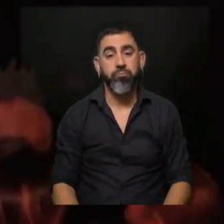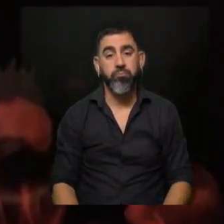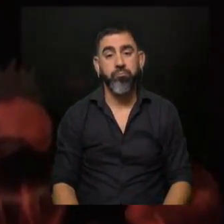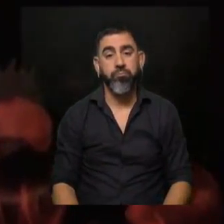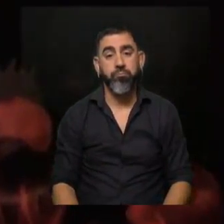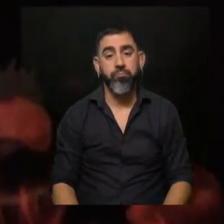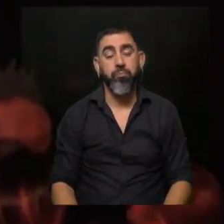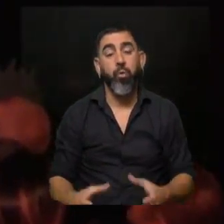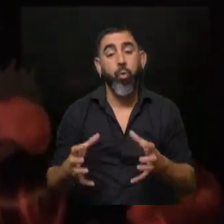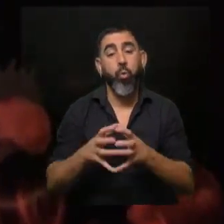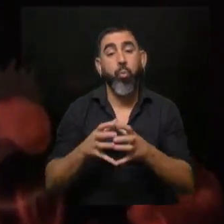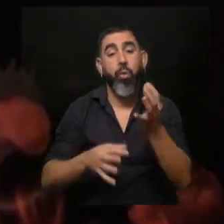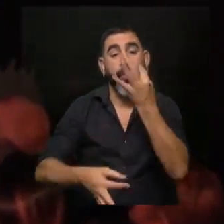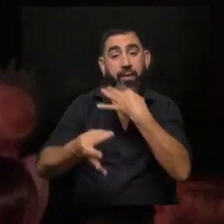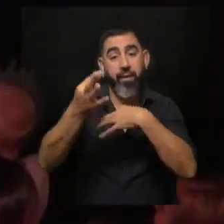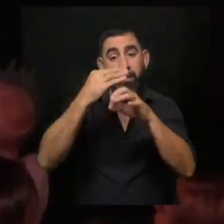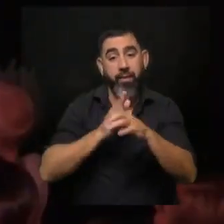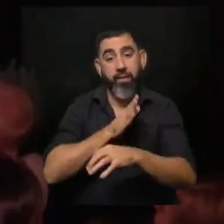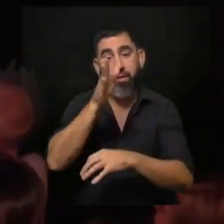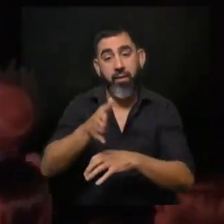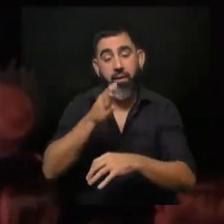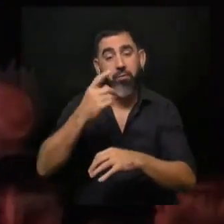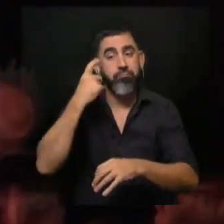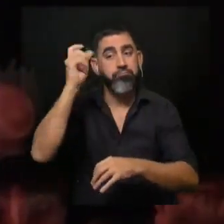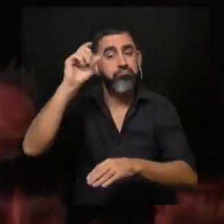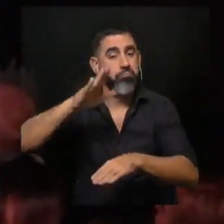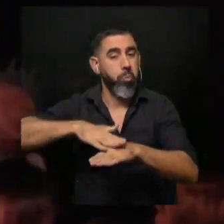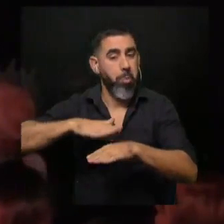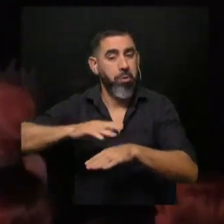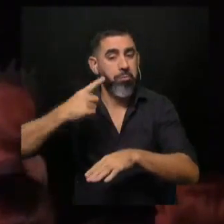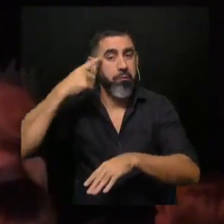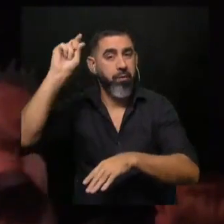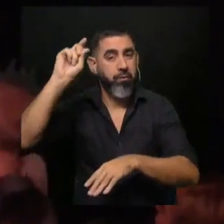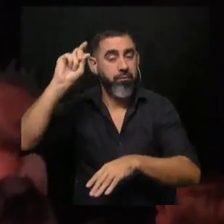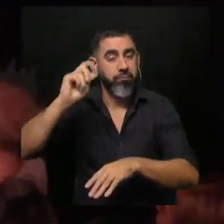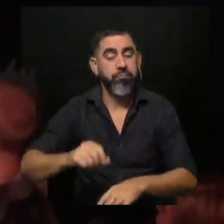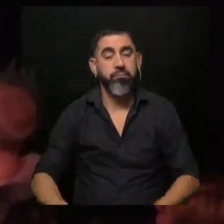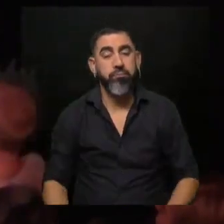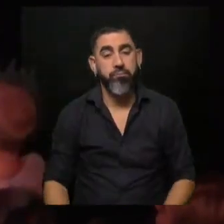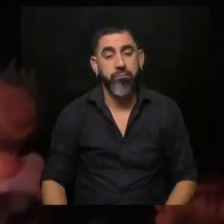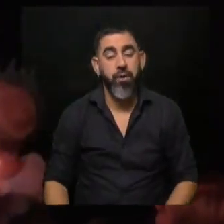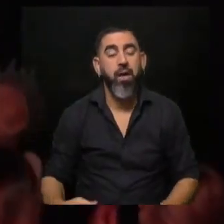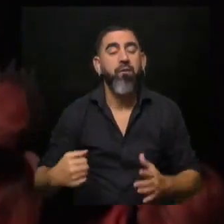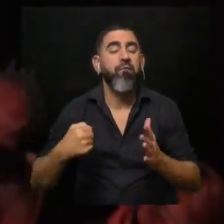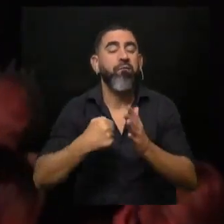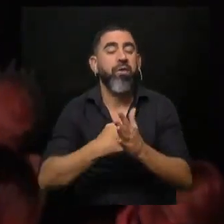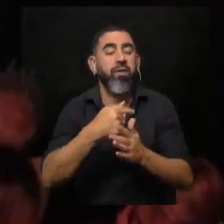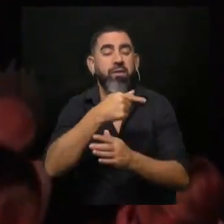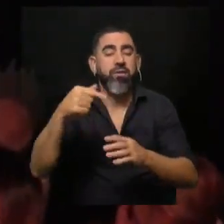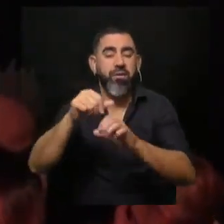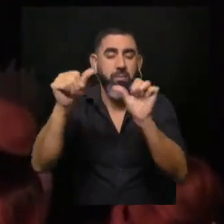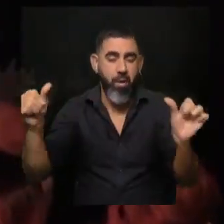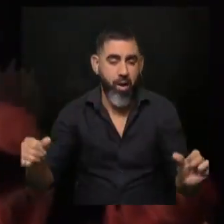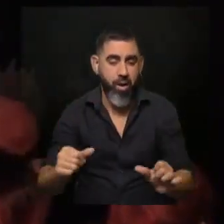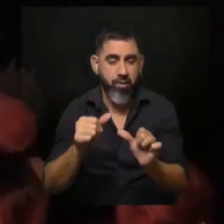Soy parte de una compañía de teatro de improvisación. Es más, y generalmente es algo que hago los fines de semana.